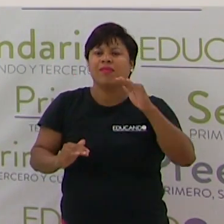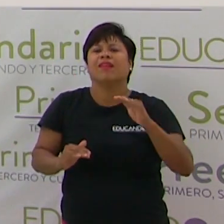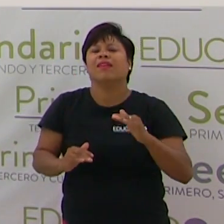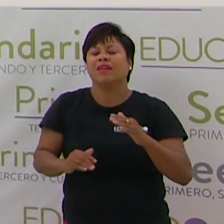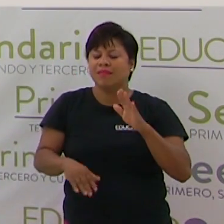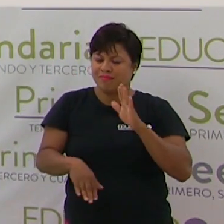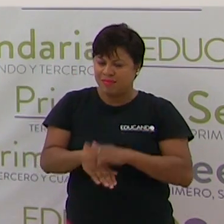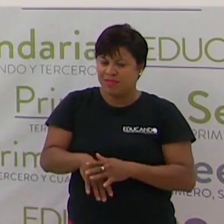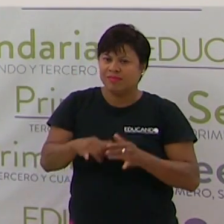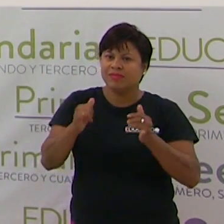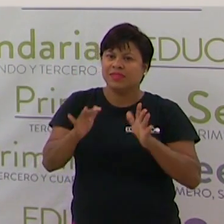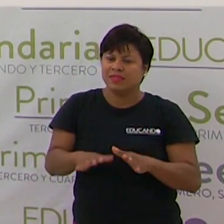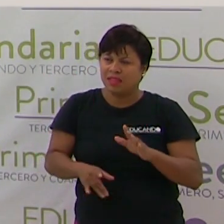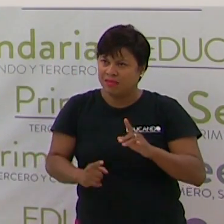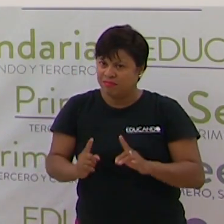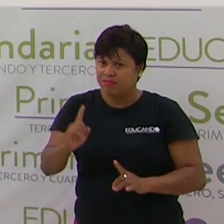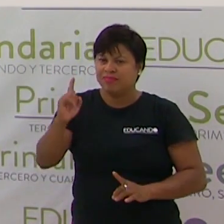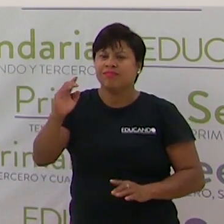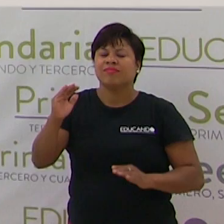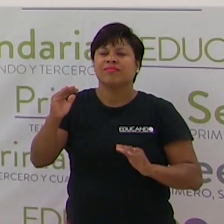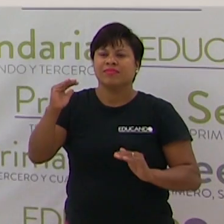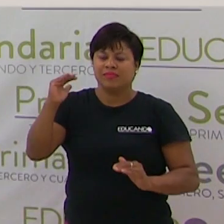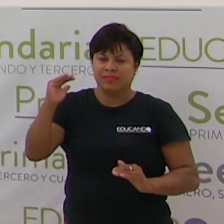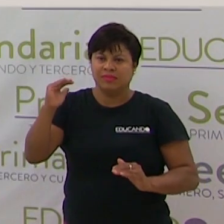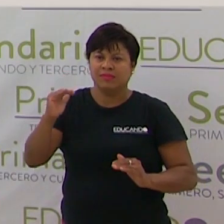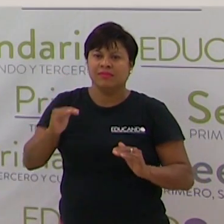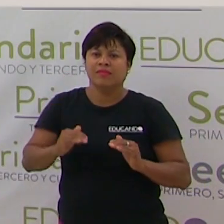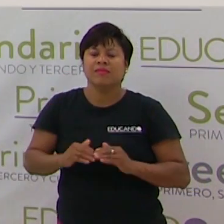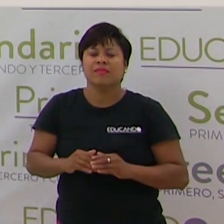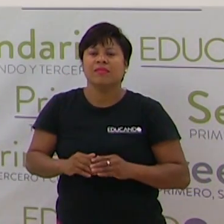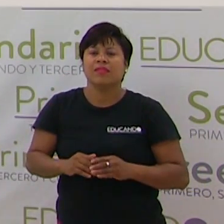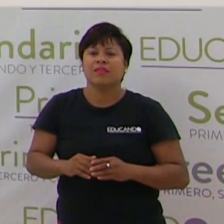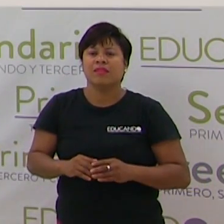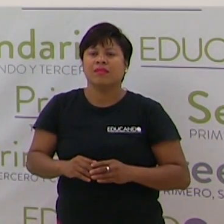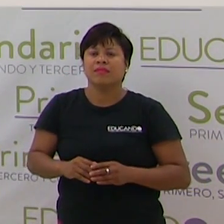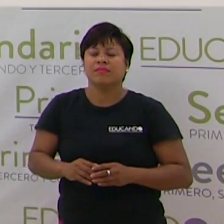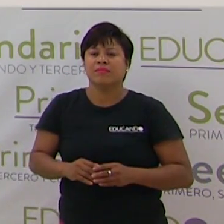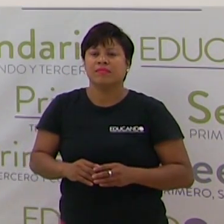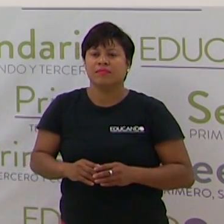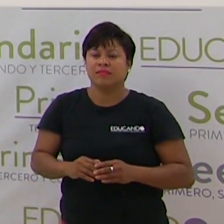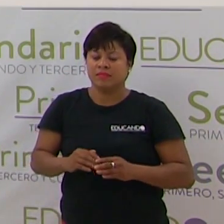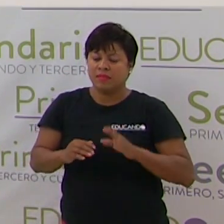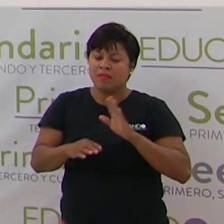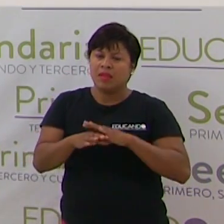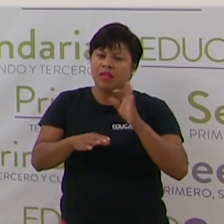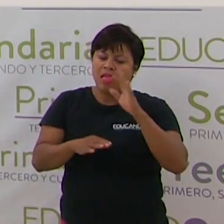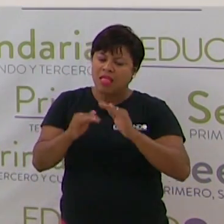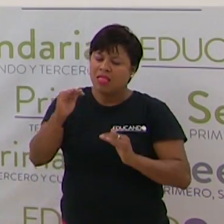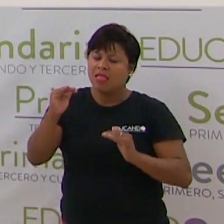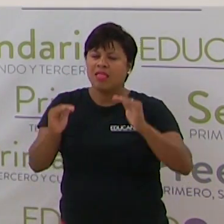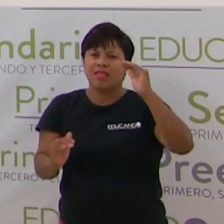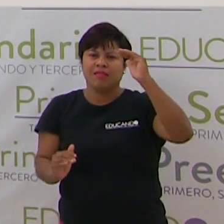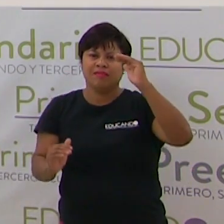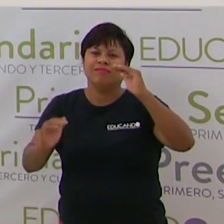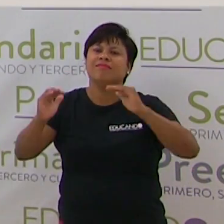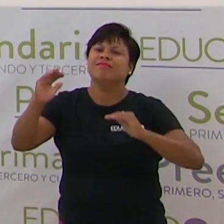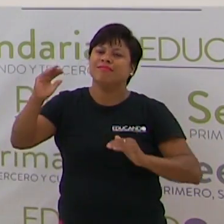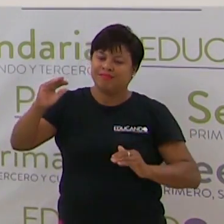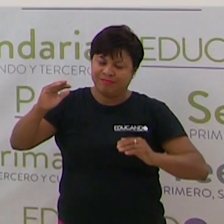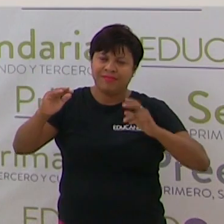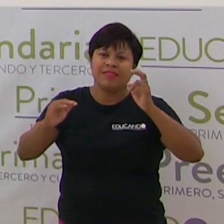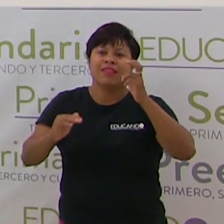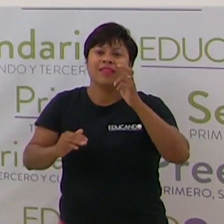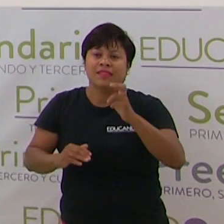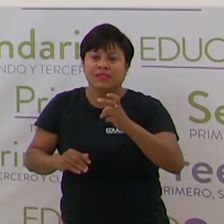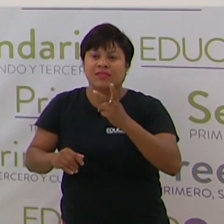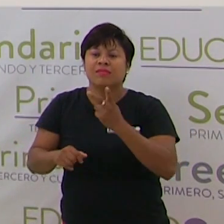más pesado, ¿dónde queda? Abajo. ¿Y el que está más ligero? Arriba. Ah, pues eso es lo que pasa